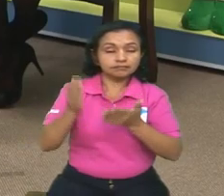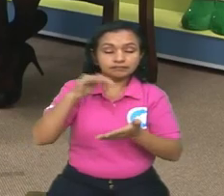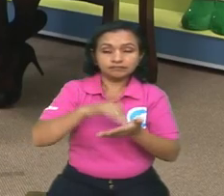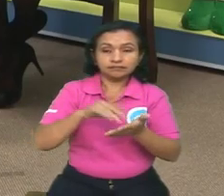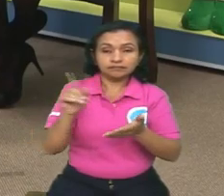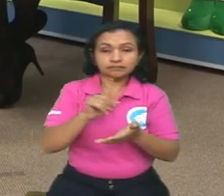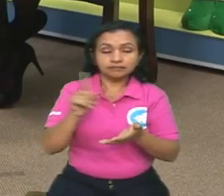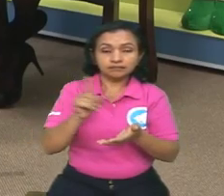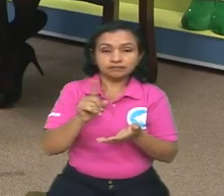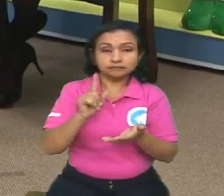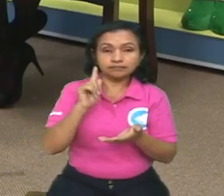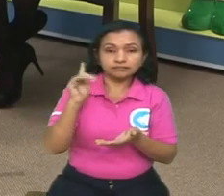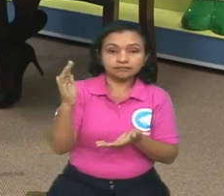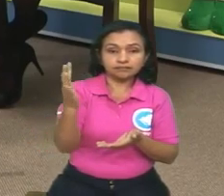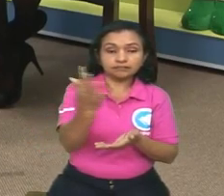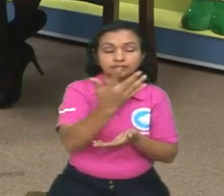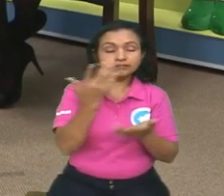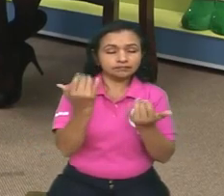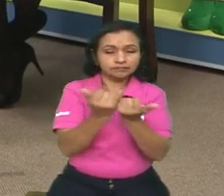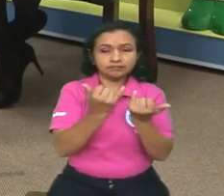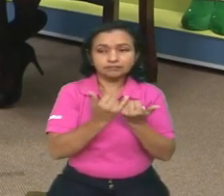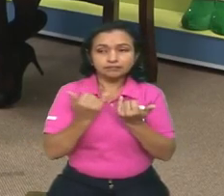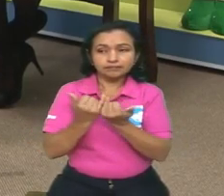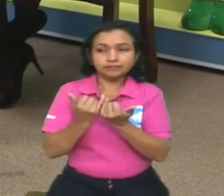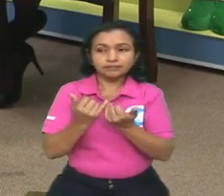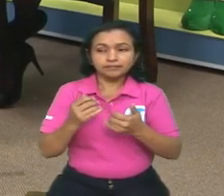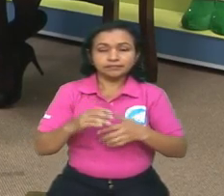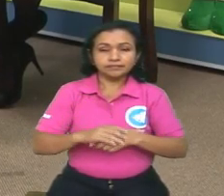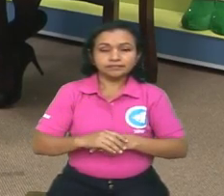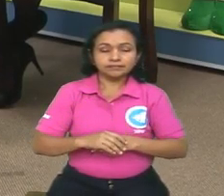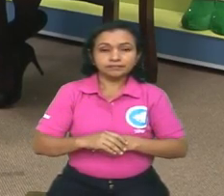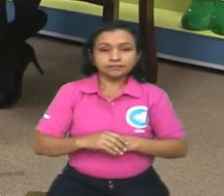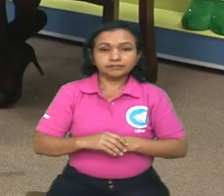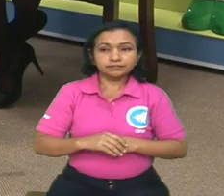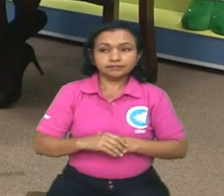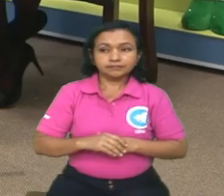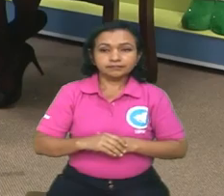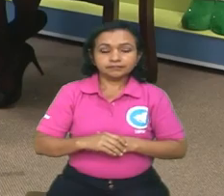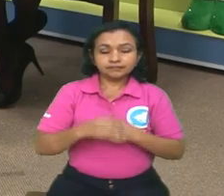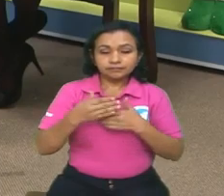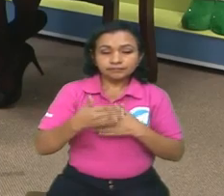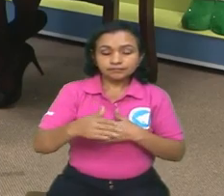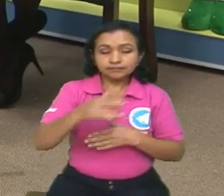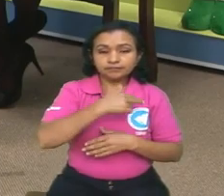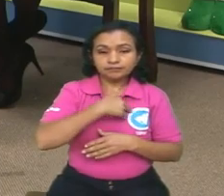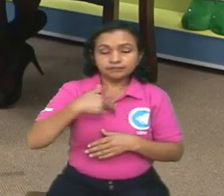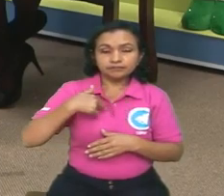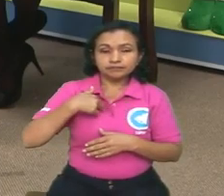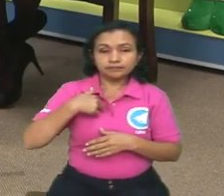de que en todos los lugares se dan esos casos. Ahora, ¿cuándo es que se realiza la biopsia, doctor? Por ejemplo, si